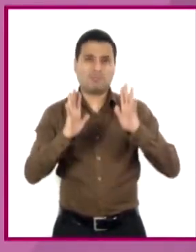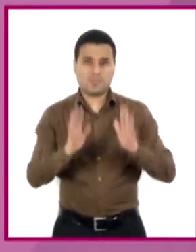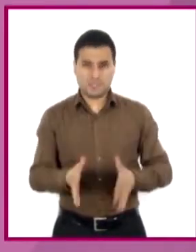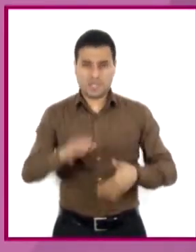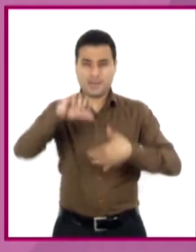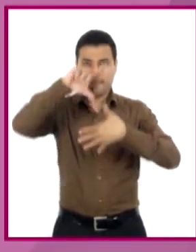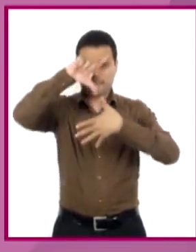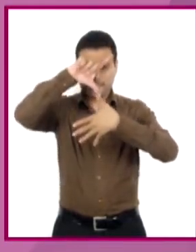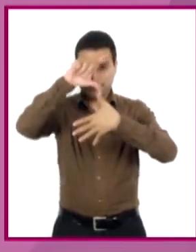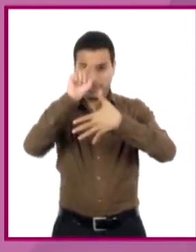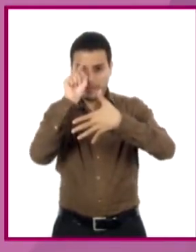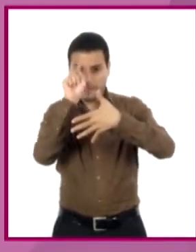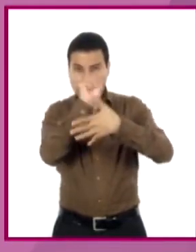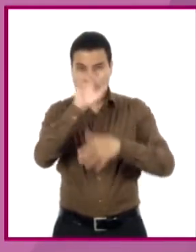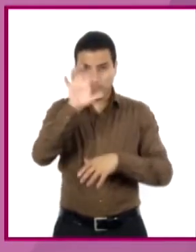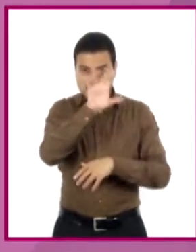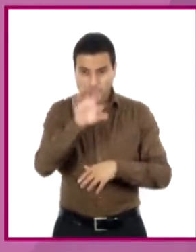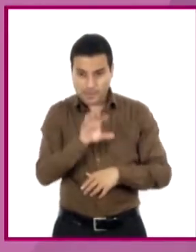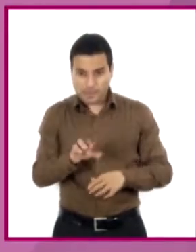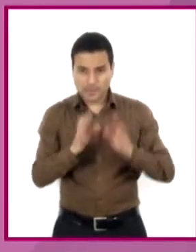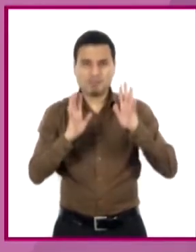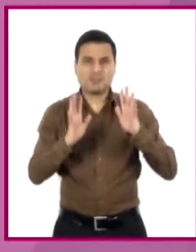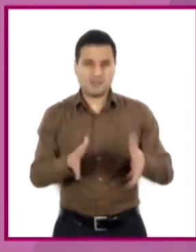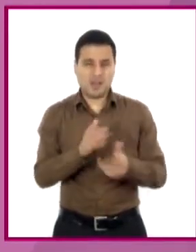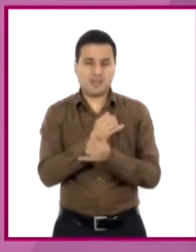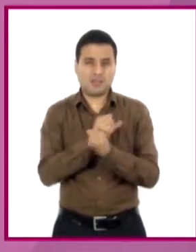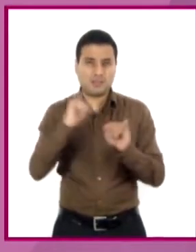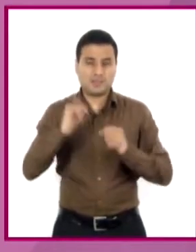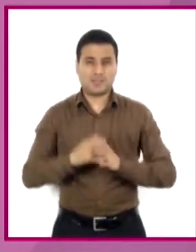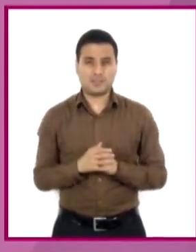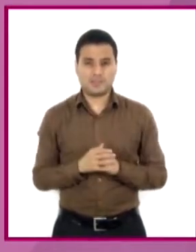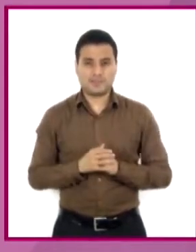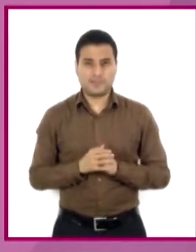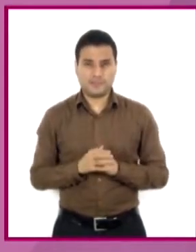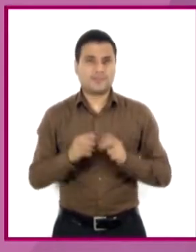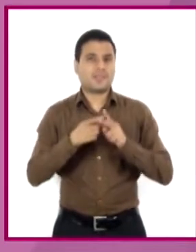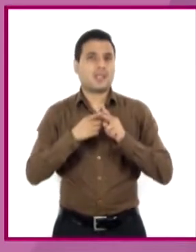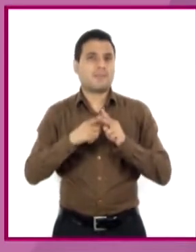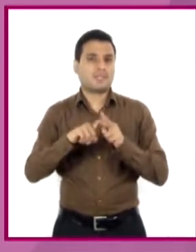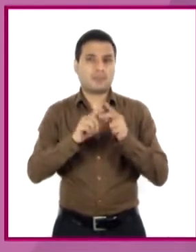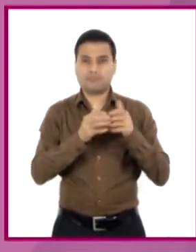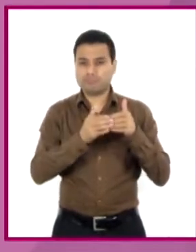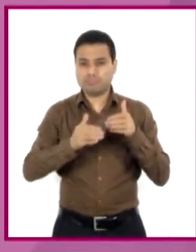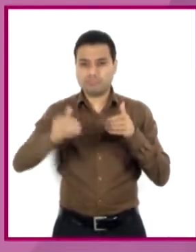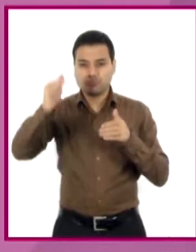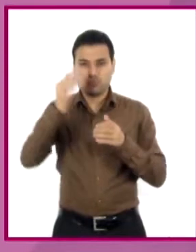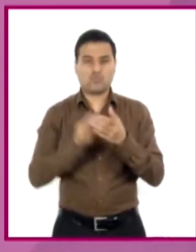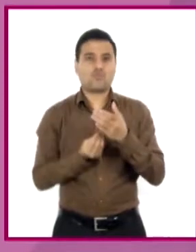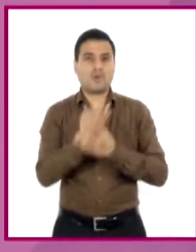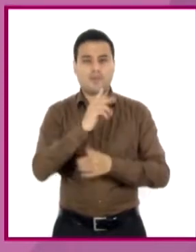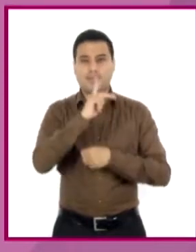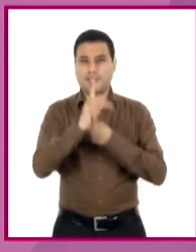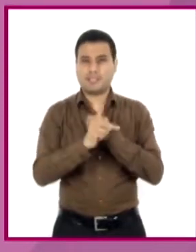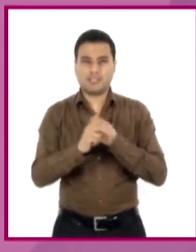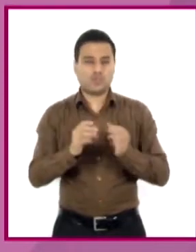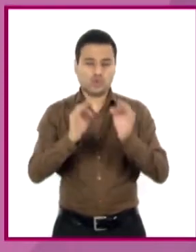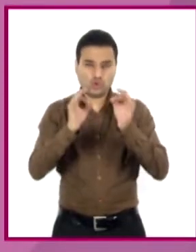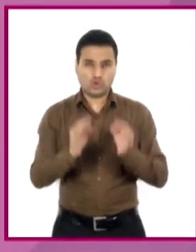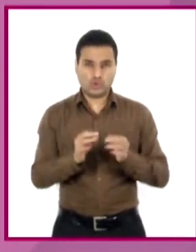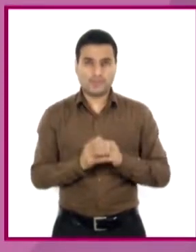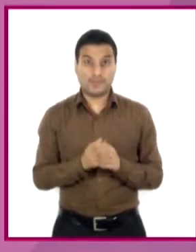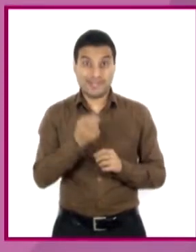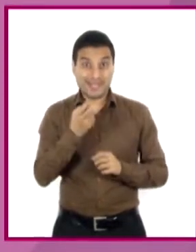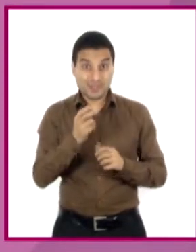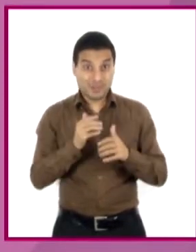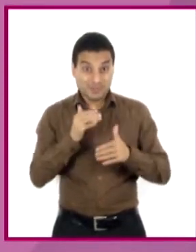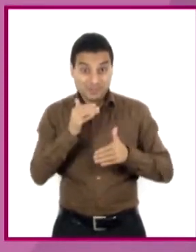colonias españolas en América eran independientes e iniciaron el camino para la formación de nuevas naciones. Este camino